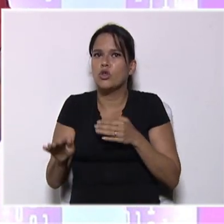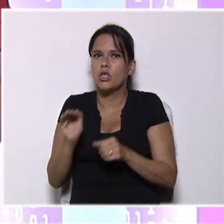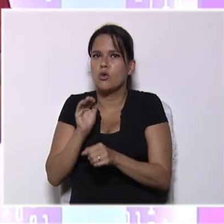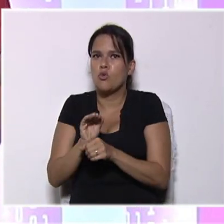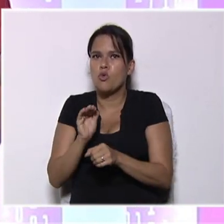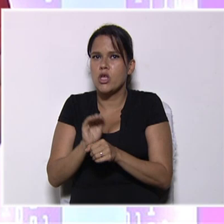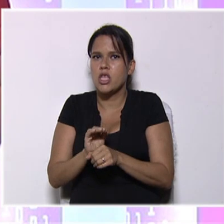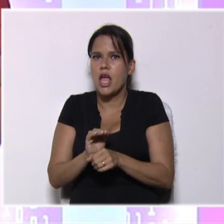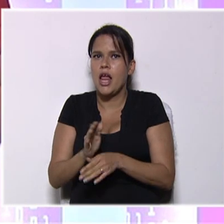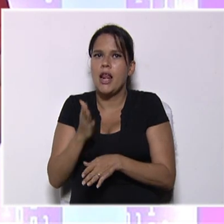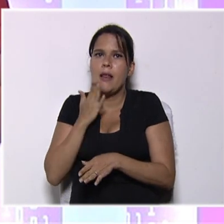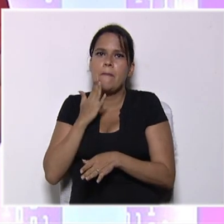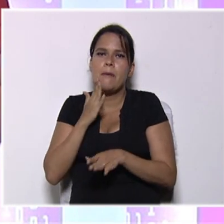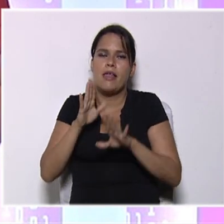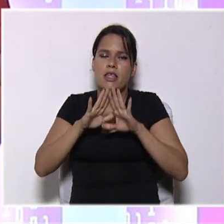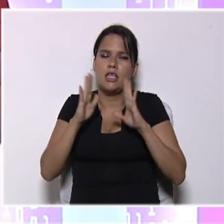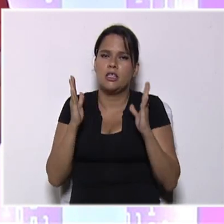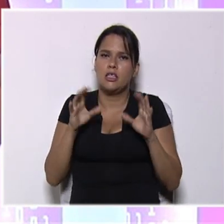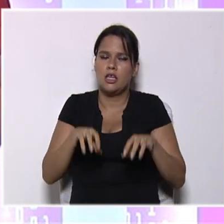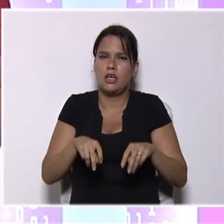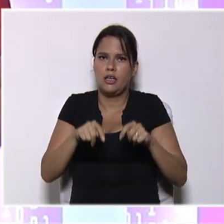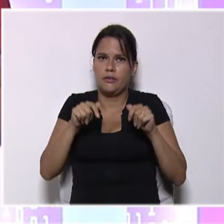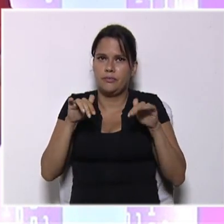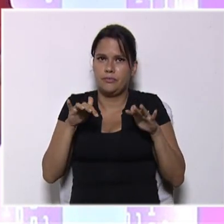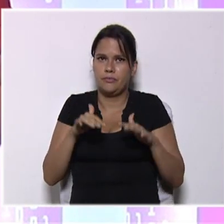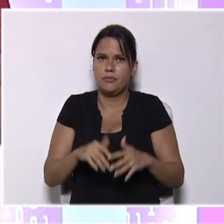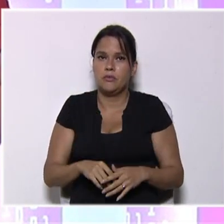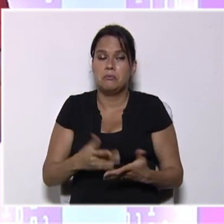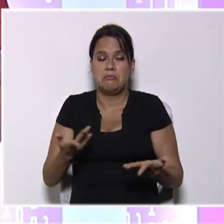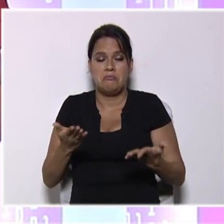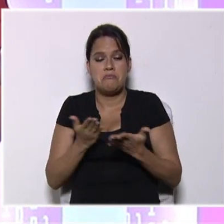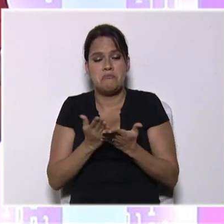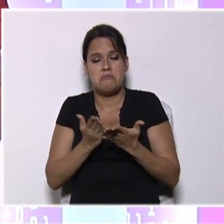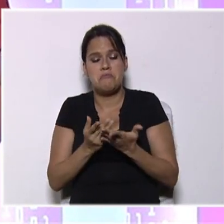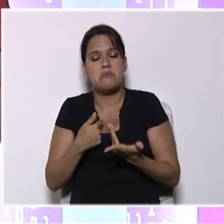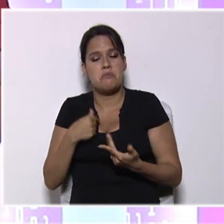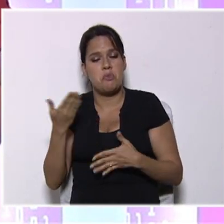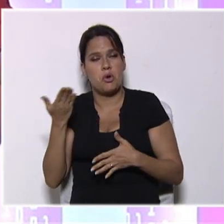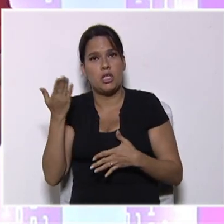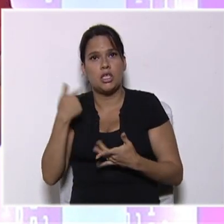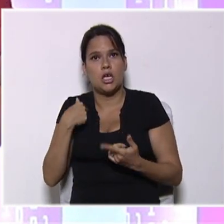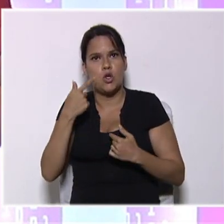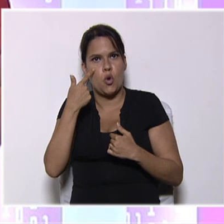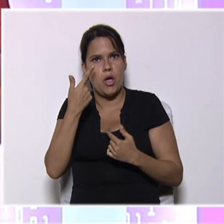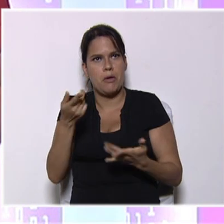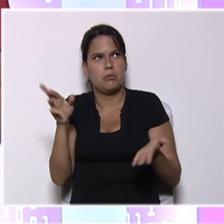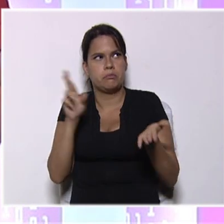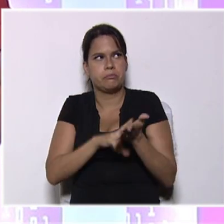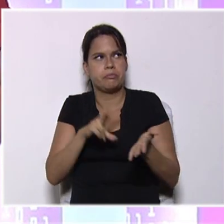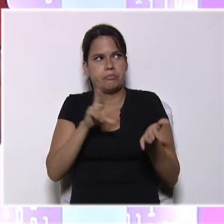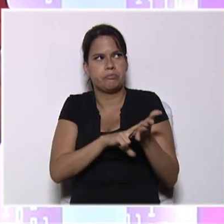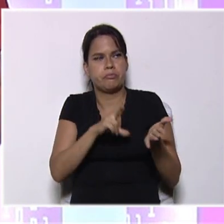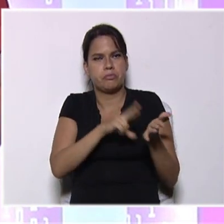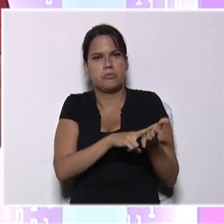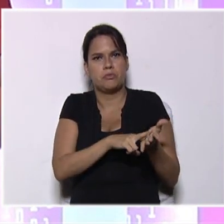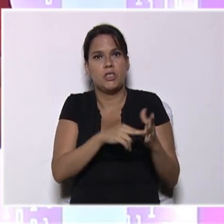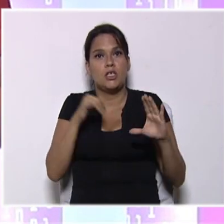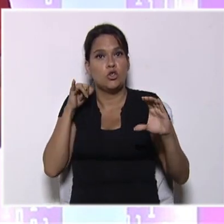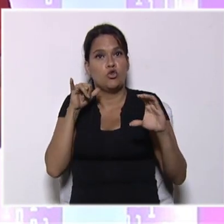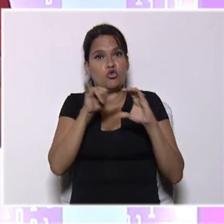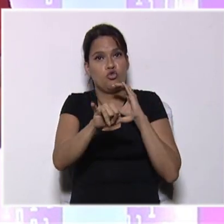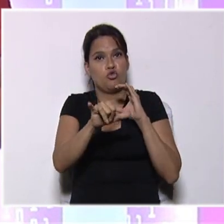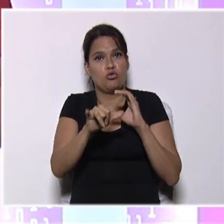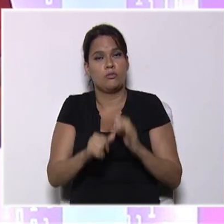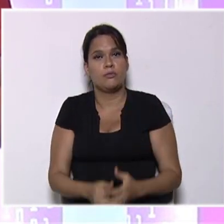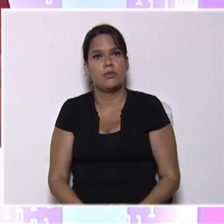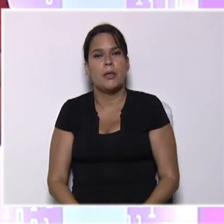proteger a nuestro ecosistema. Una clase muy interesante que yo voy a ver una y otra vez en nuestra página oficial de YouTube, pero